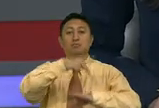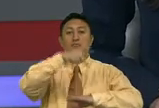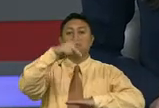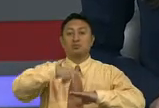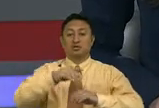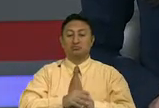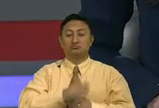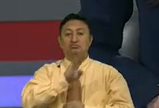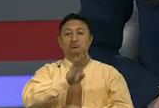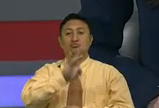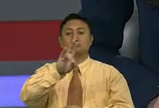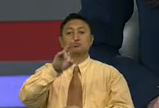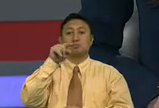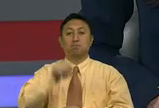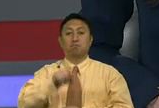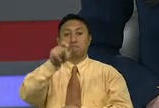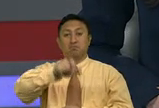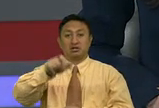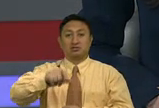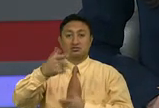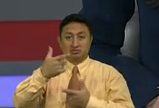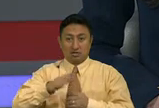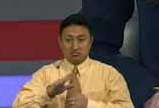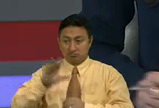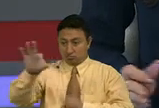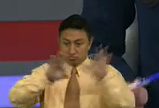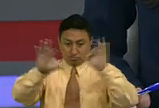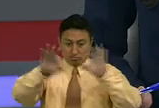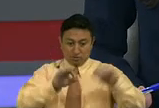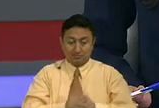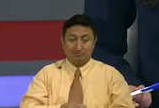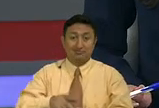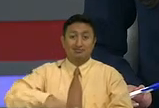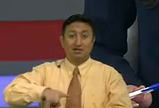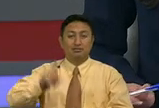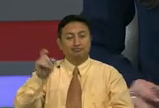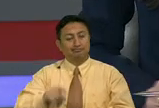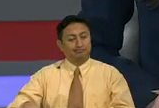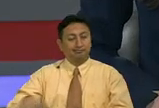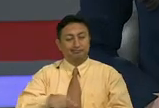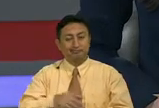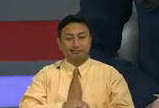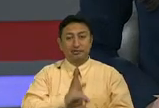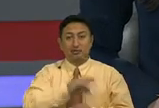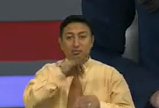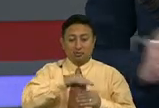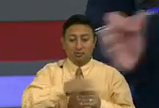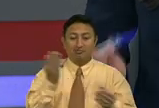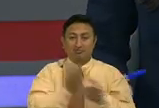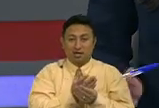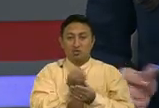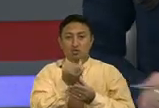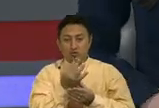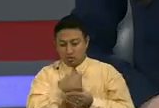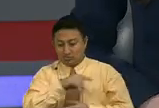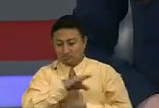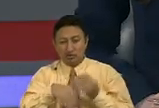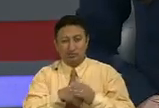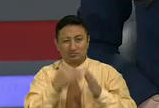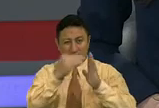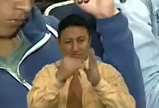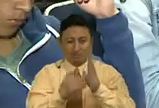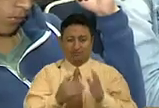de 47 mil ciudadanos han sido designados, quienes deberán realizar el escrutinio, levantamiento de actas, entre otras fases.